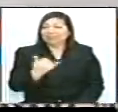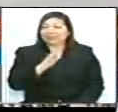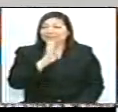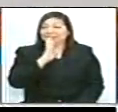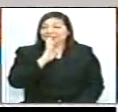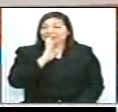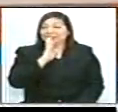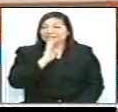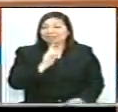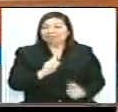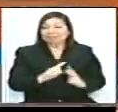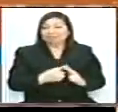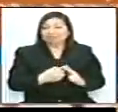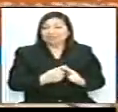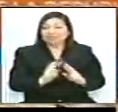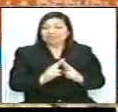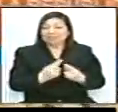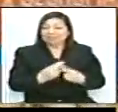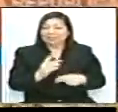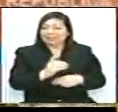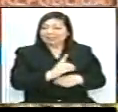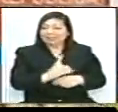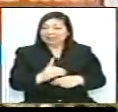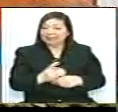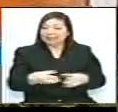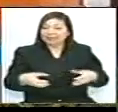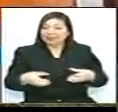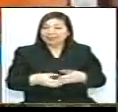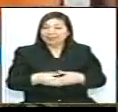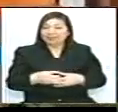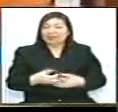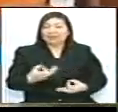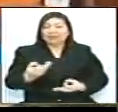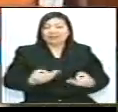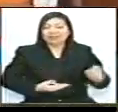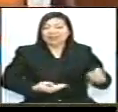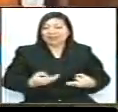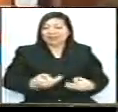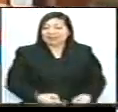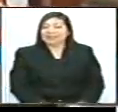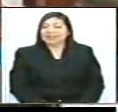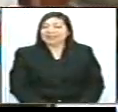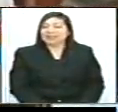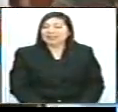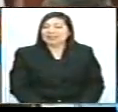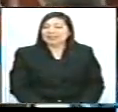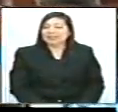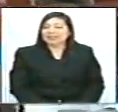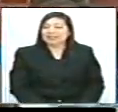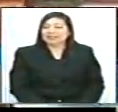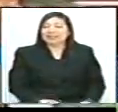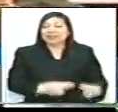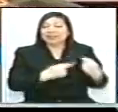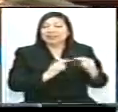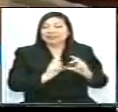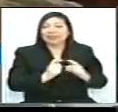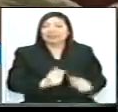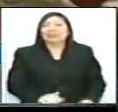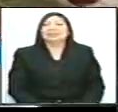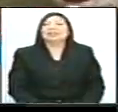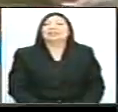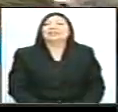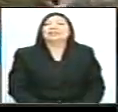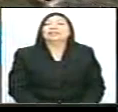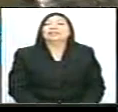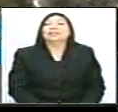palabras de inicio de la segunda sesión descentralizada de la Comisión de Presupuesto y Cuenta General de la República, a cargo de la congresista